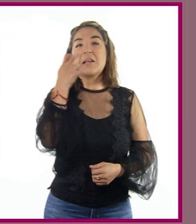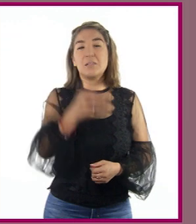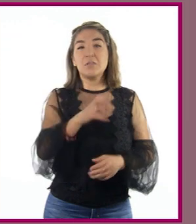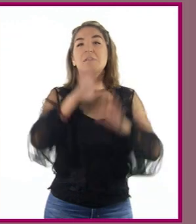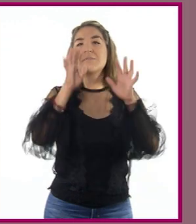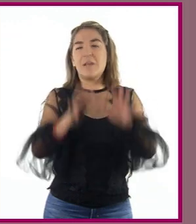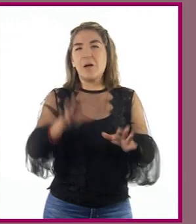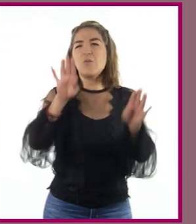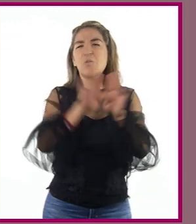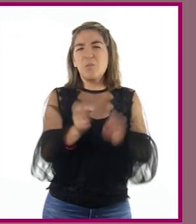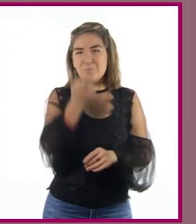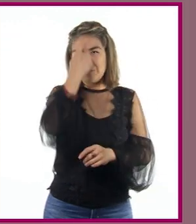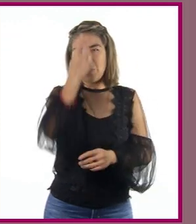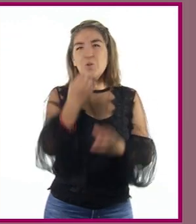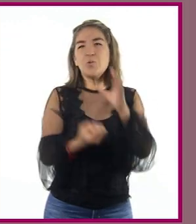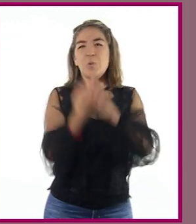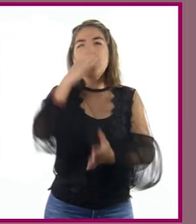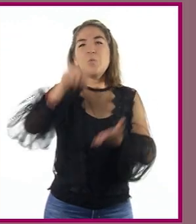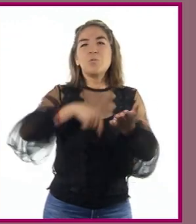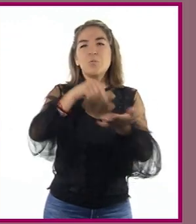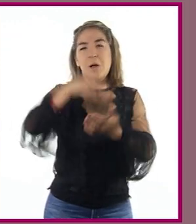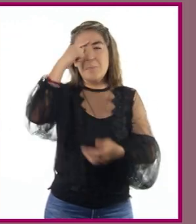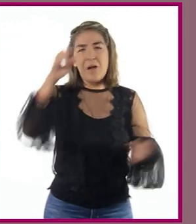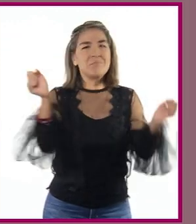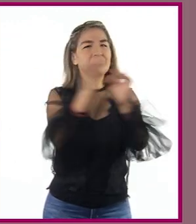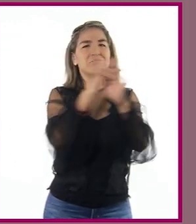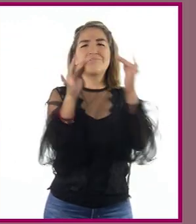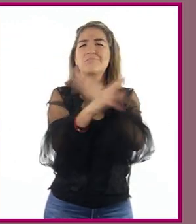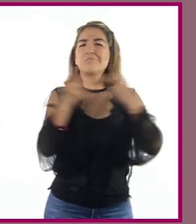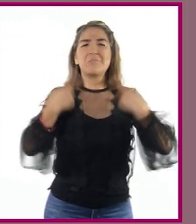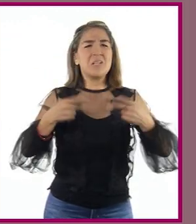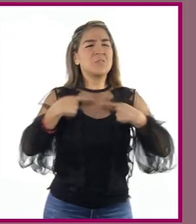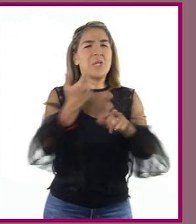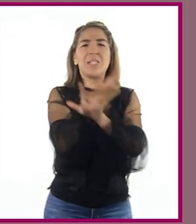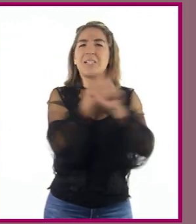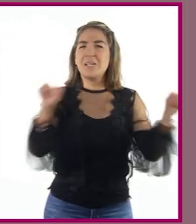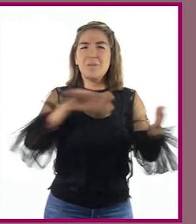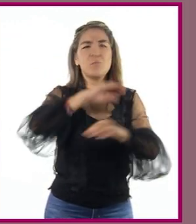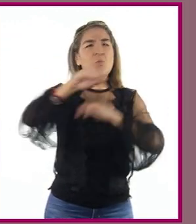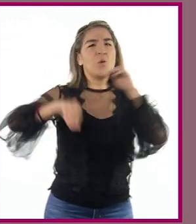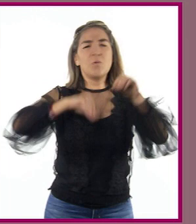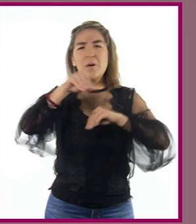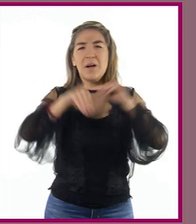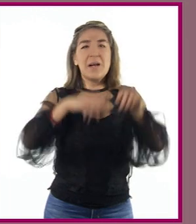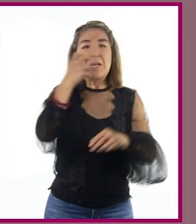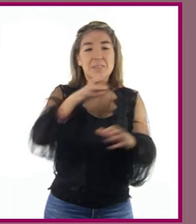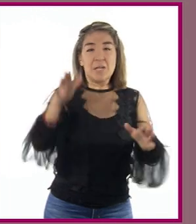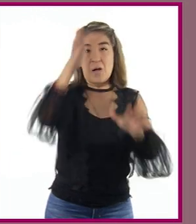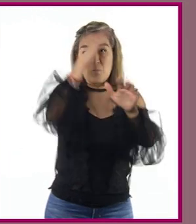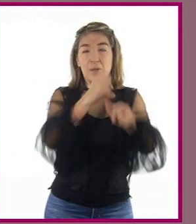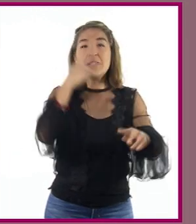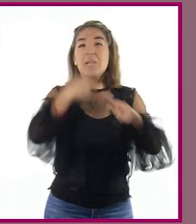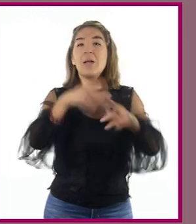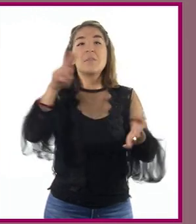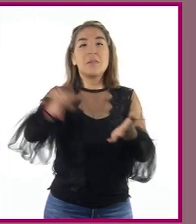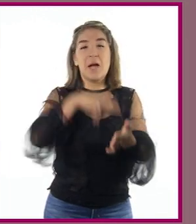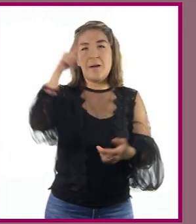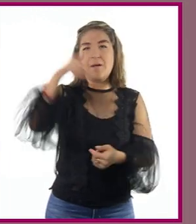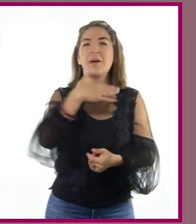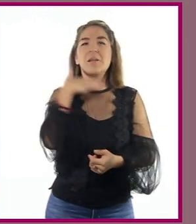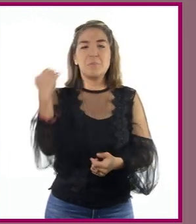se creó un espacio para la libre circulación de personas. Los acuerdos fueron inicialmente firmados por